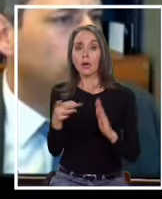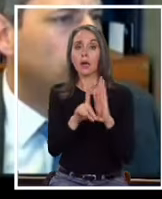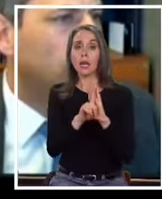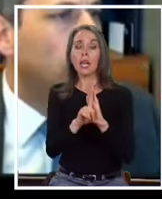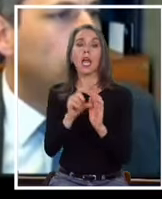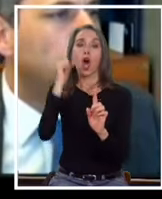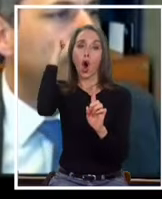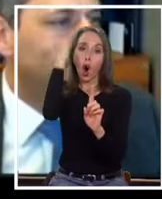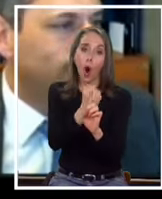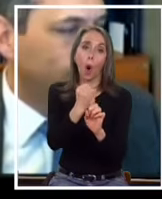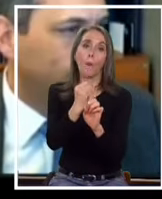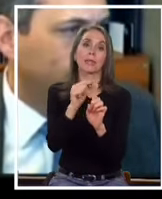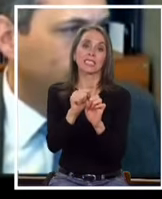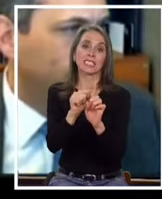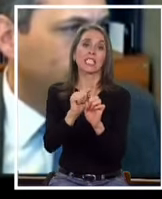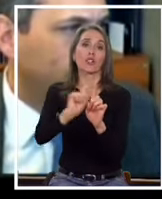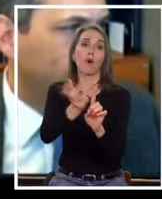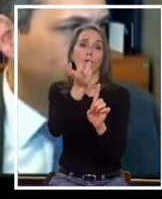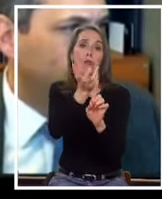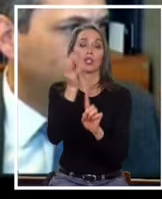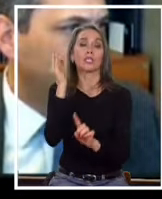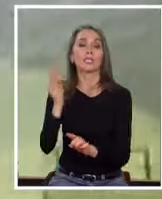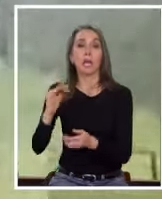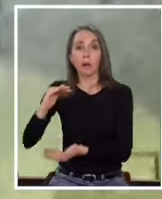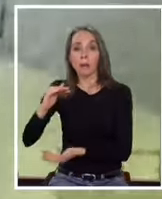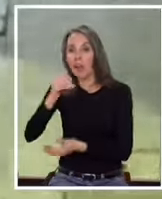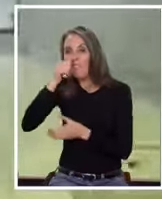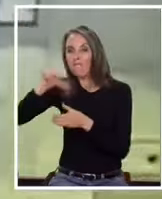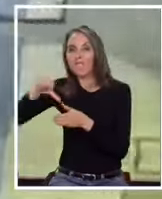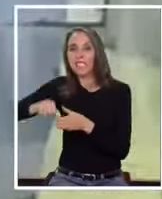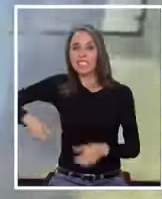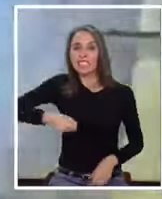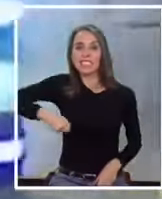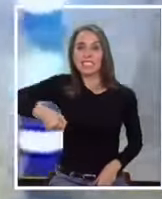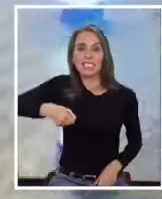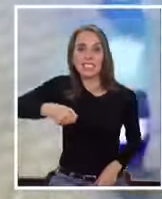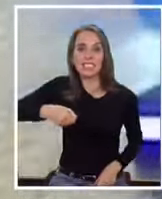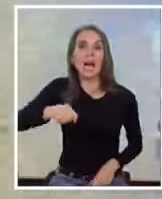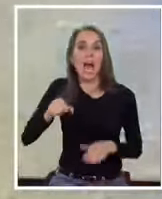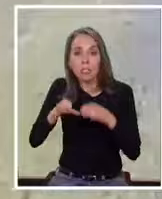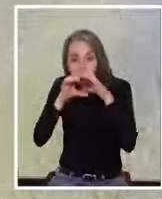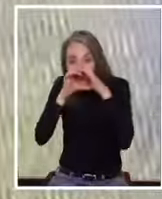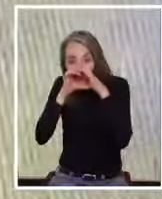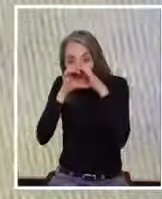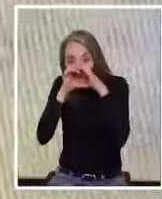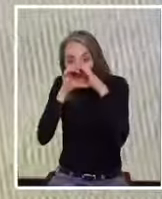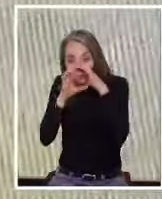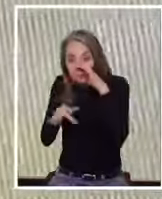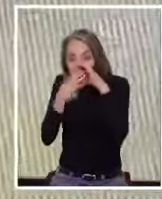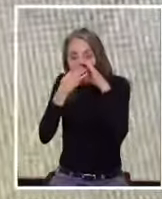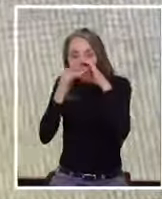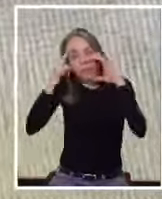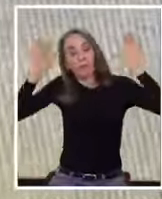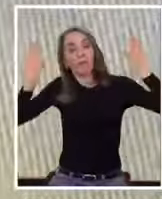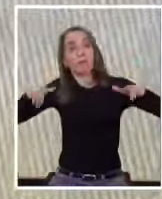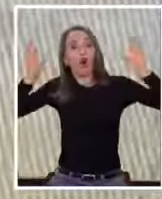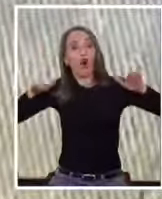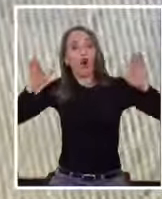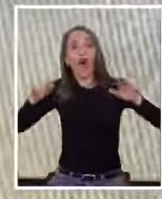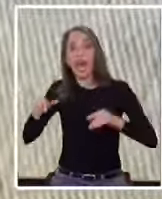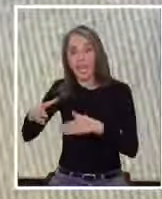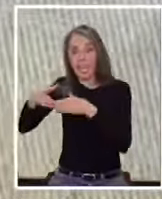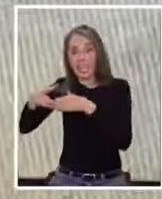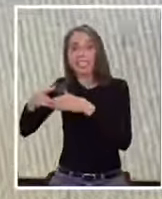delito de homicidio. En la audiencia se explicó que siempre portaba un bidón con benzina, el que usaba para drogarse. Con ese mismo líquido habría atacado a la